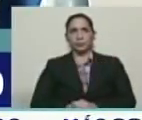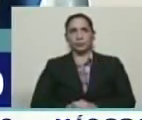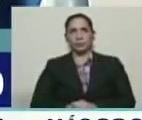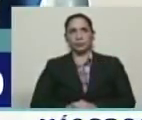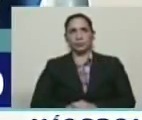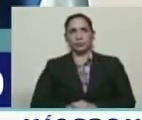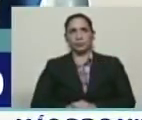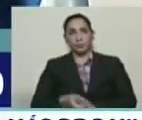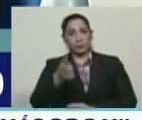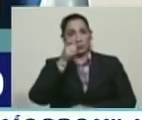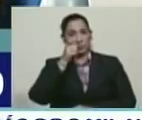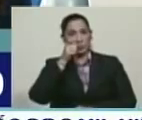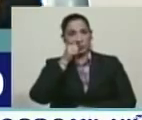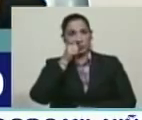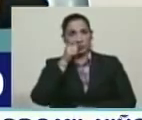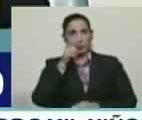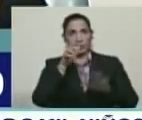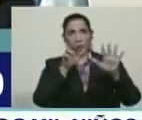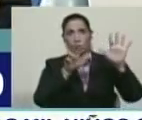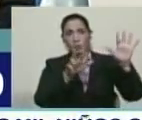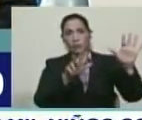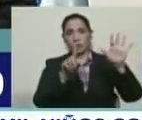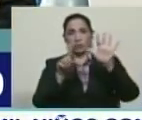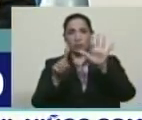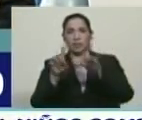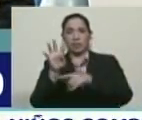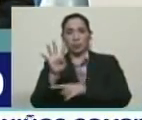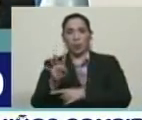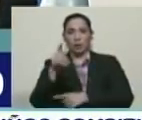destacan 874 fiscales